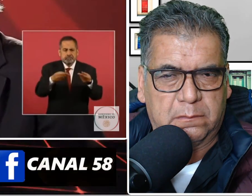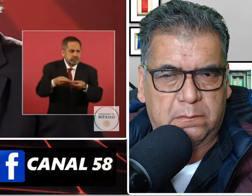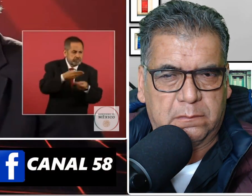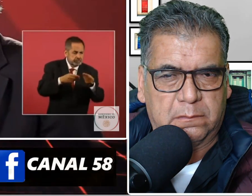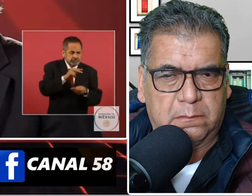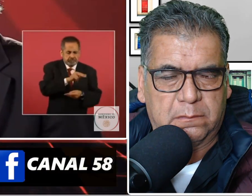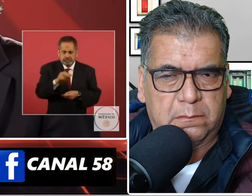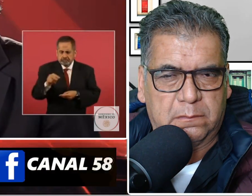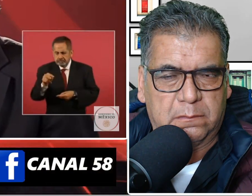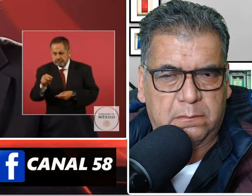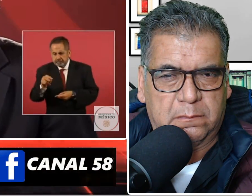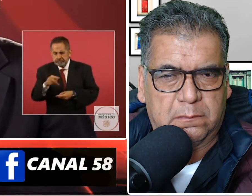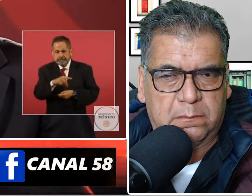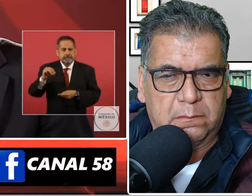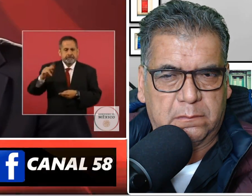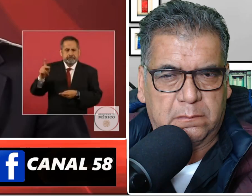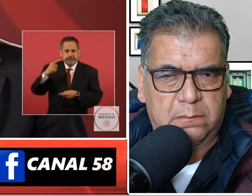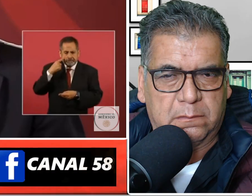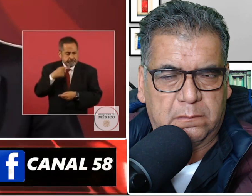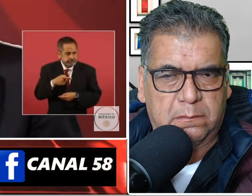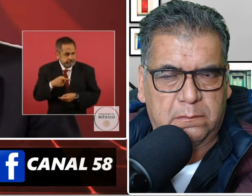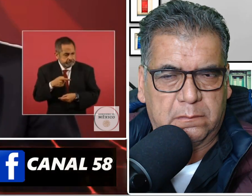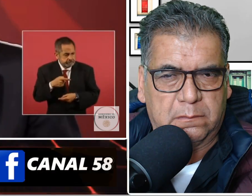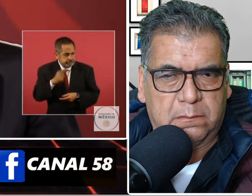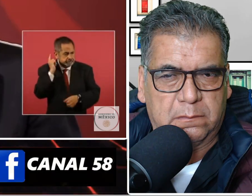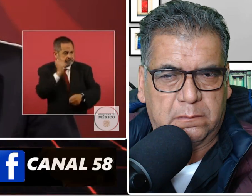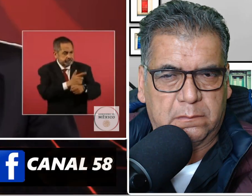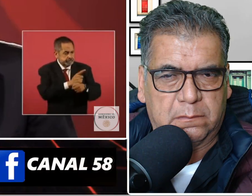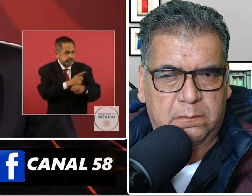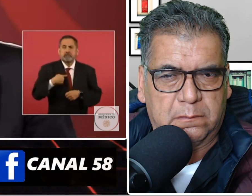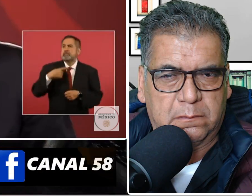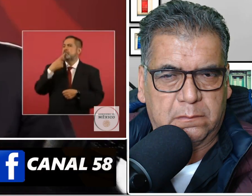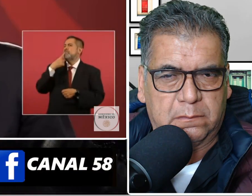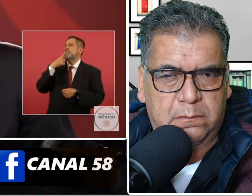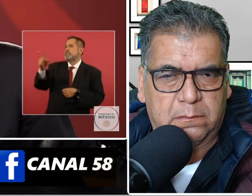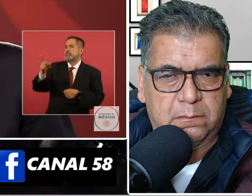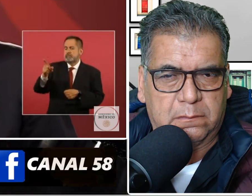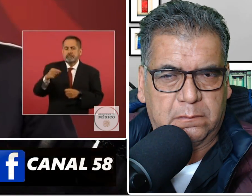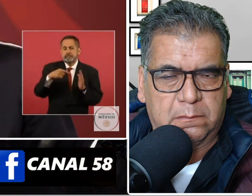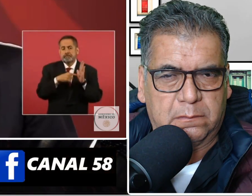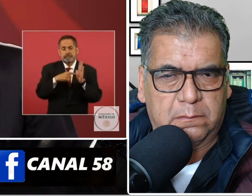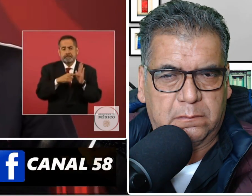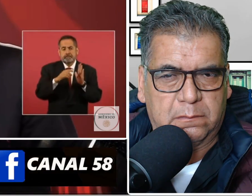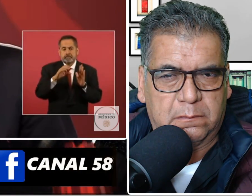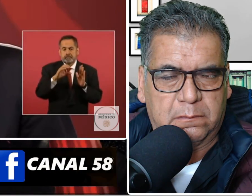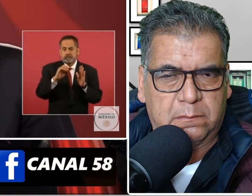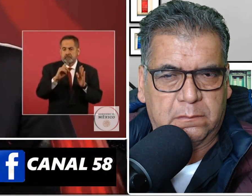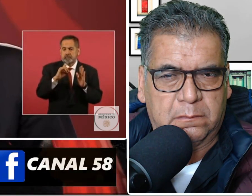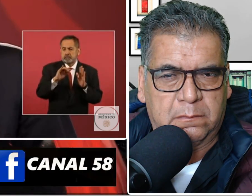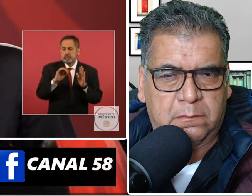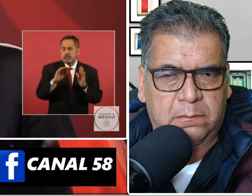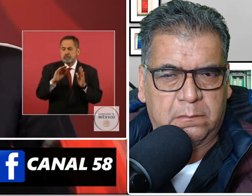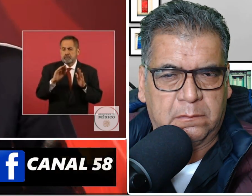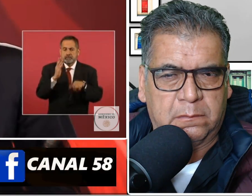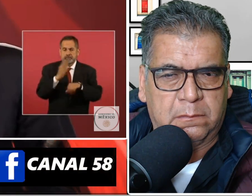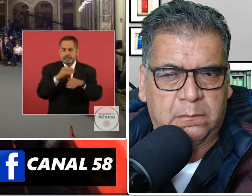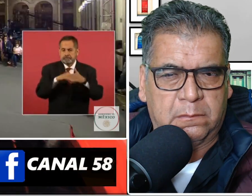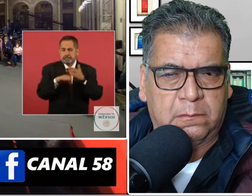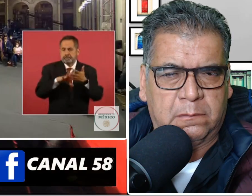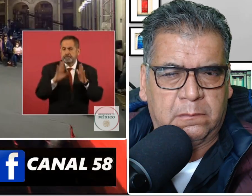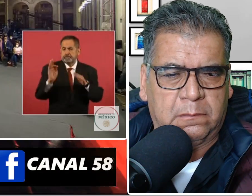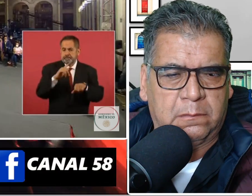esa clase de informaciones. Los movimientos bancarios o de otro tipo que